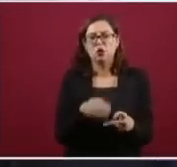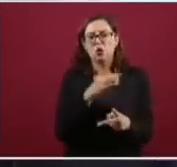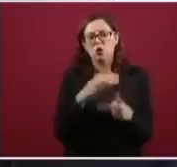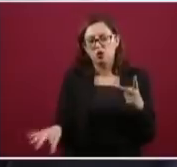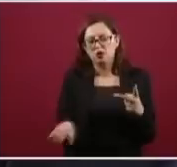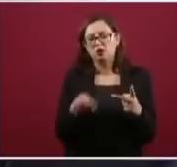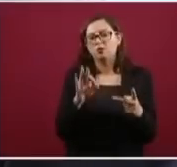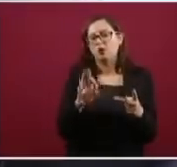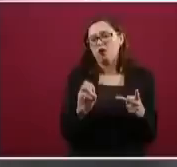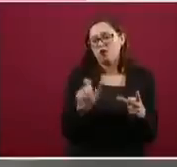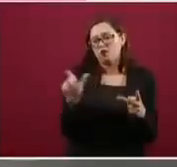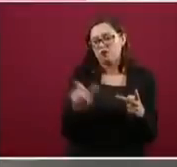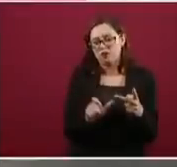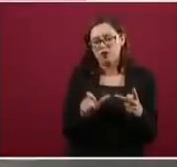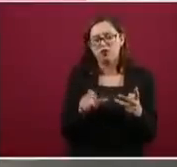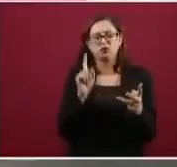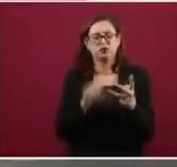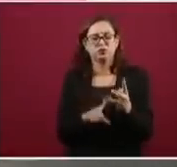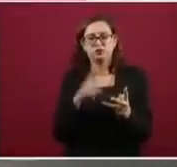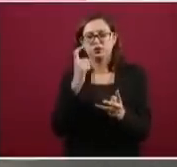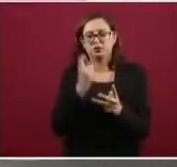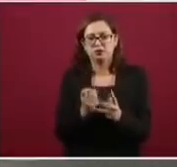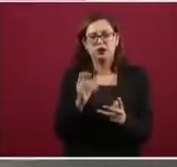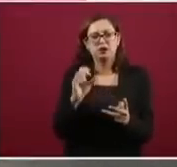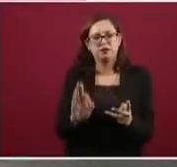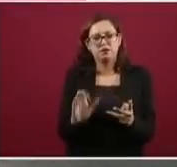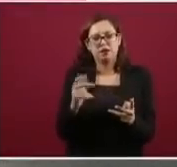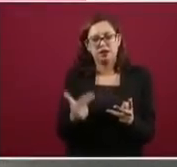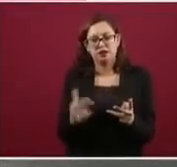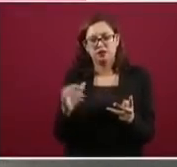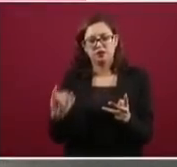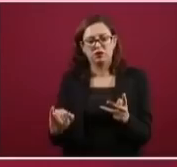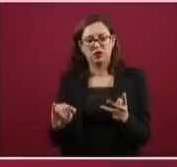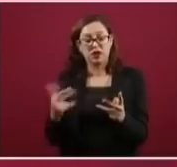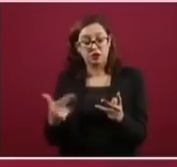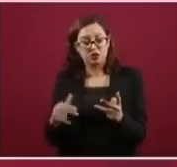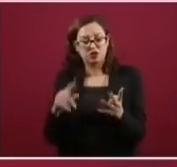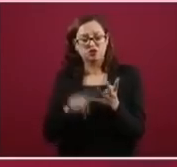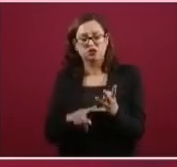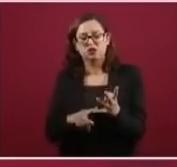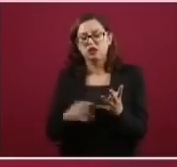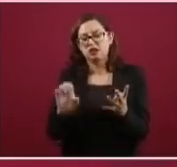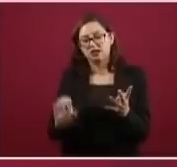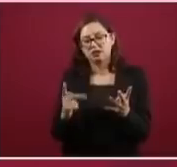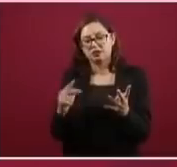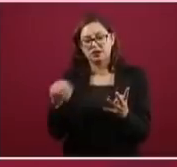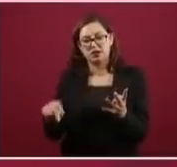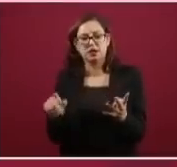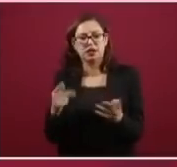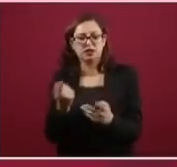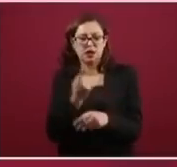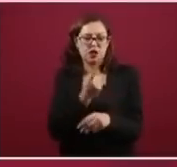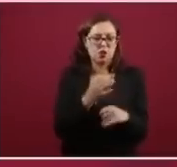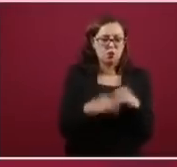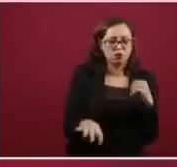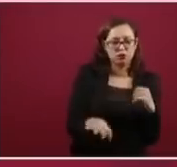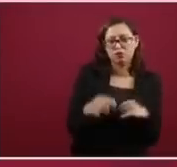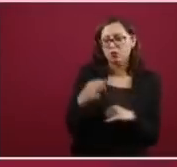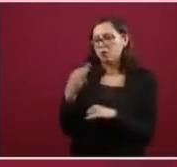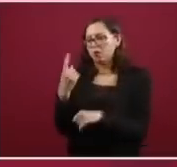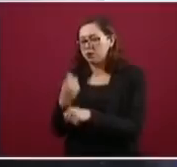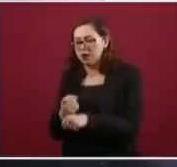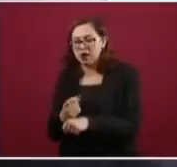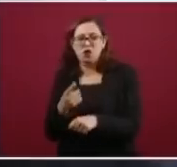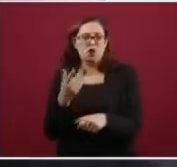el último año del calderón el primer año de peña nieto y el último año de peña nieto y este primer año del presidente andrés manuel